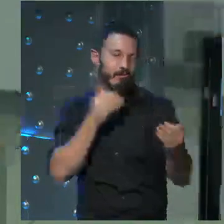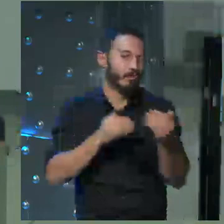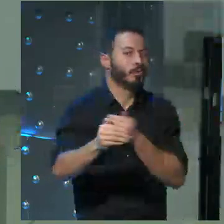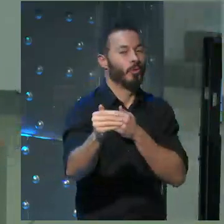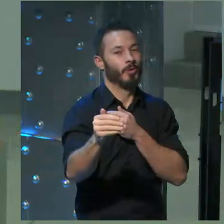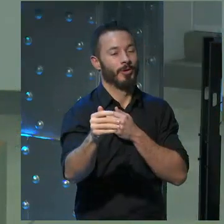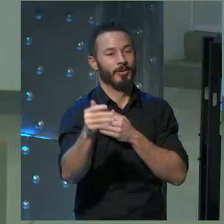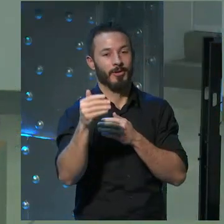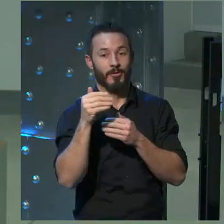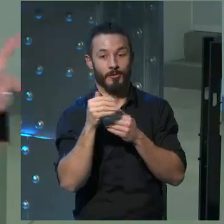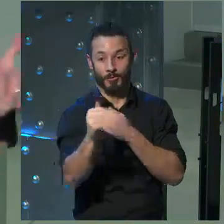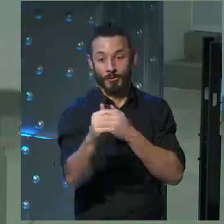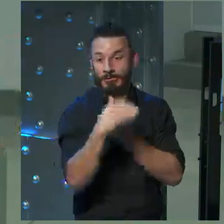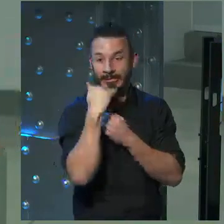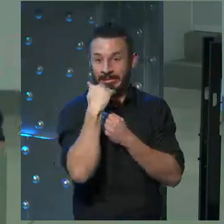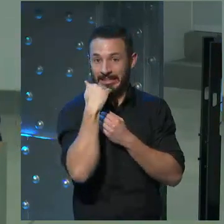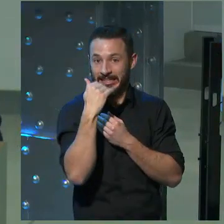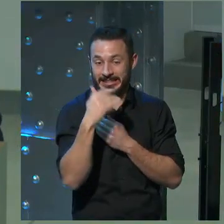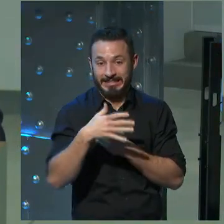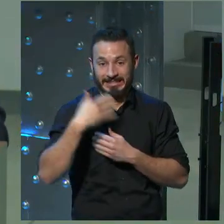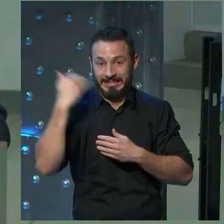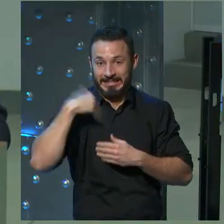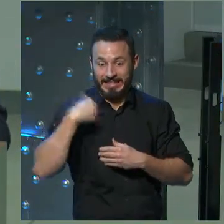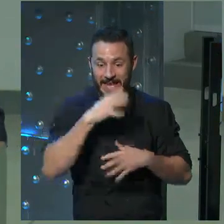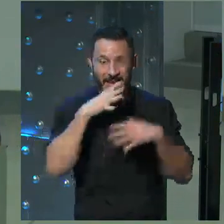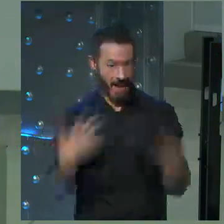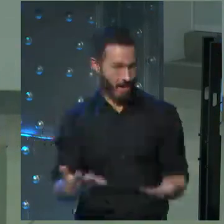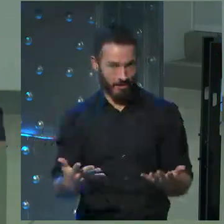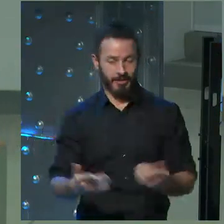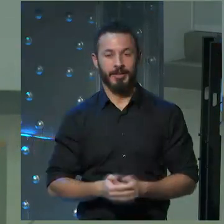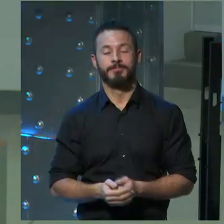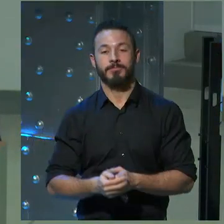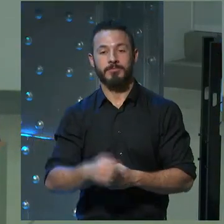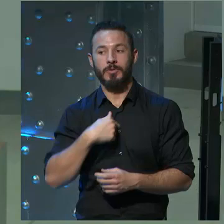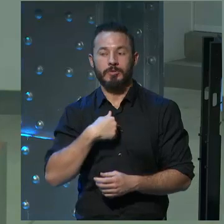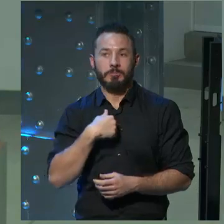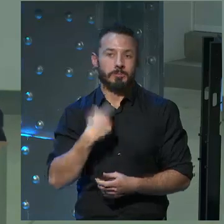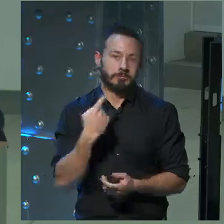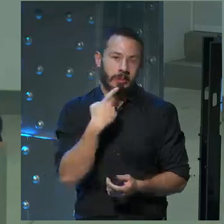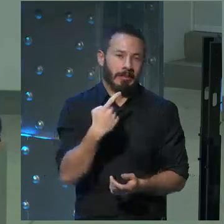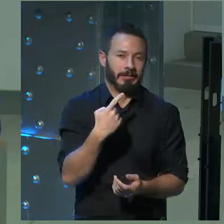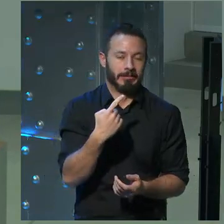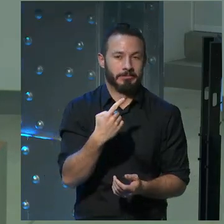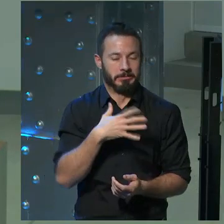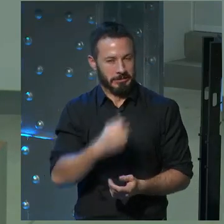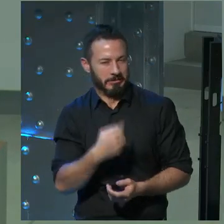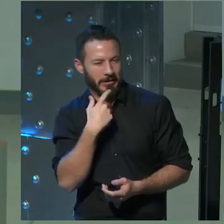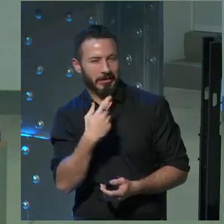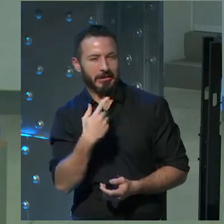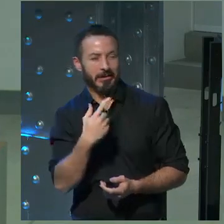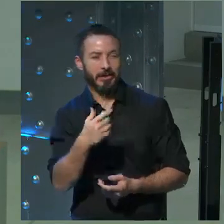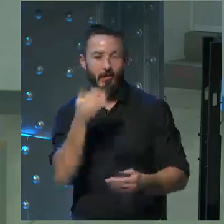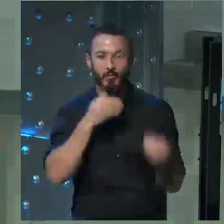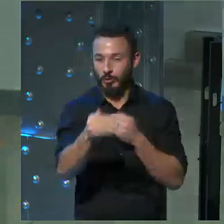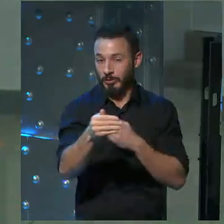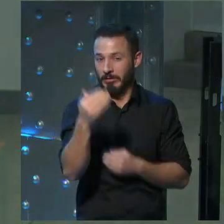principio, está a punto de llegar, como su propio nombre indica. Es más, yo me atrevería incluso a decir que este